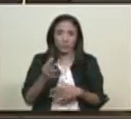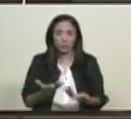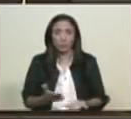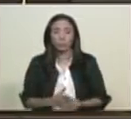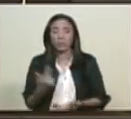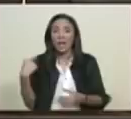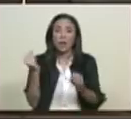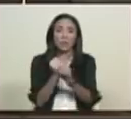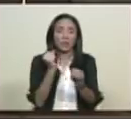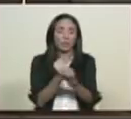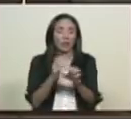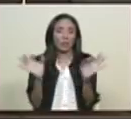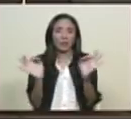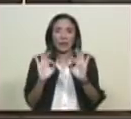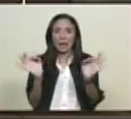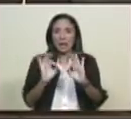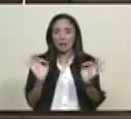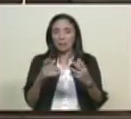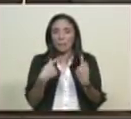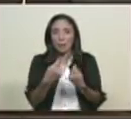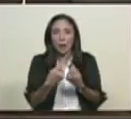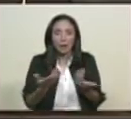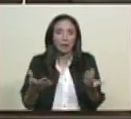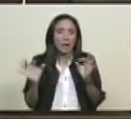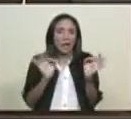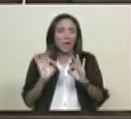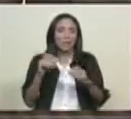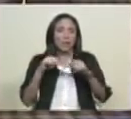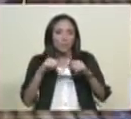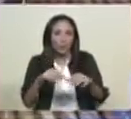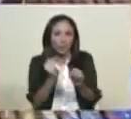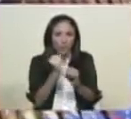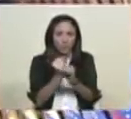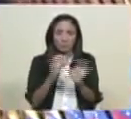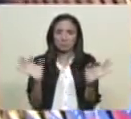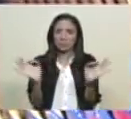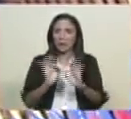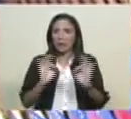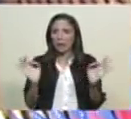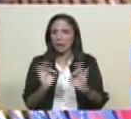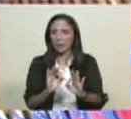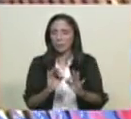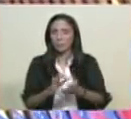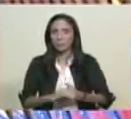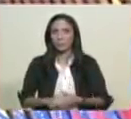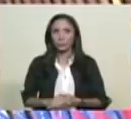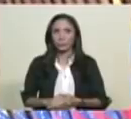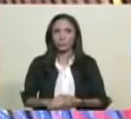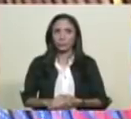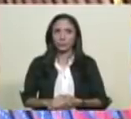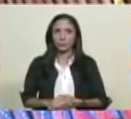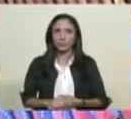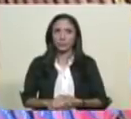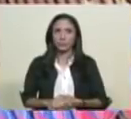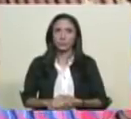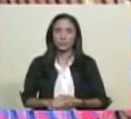Morían allí de inanición y de olvido todas las causas laborales entonces.